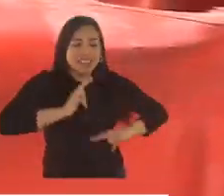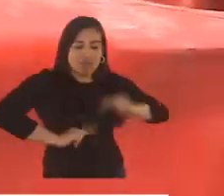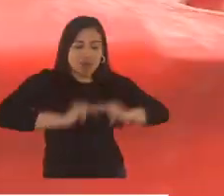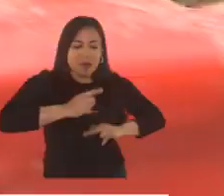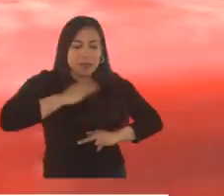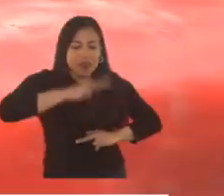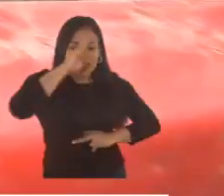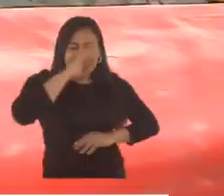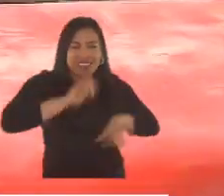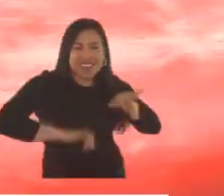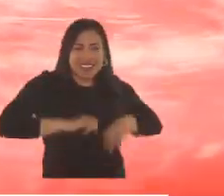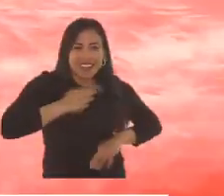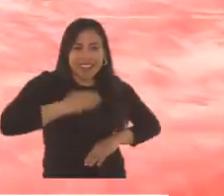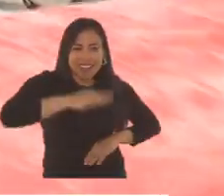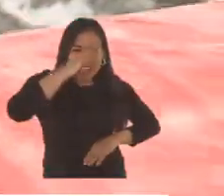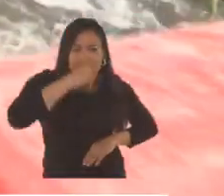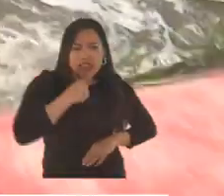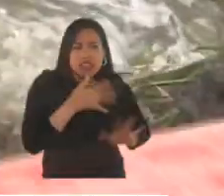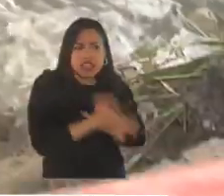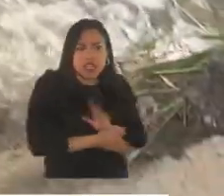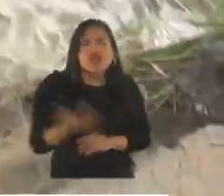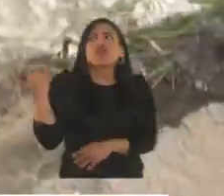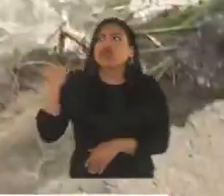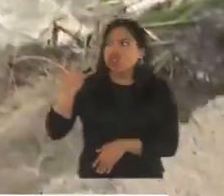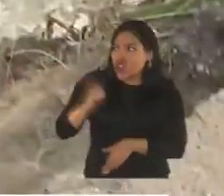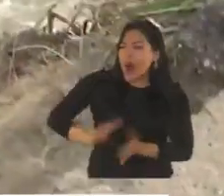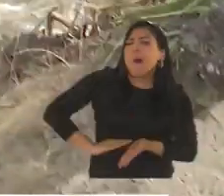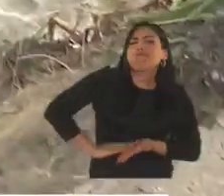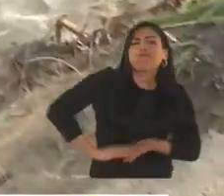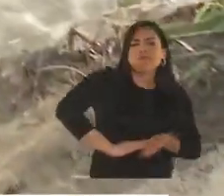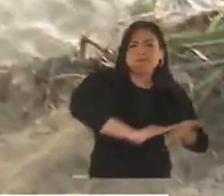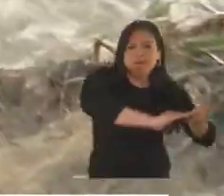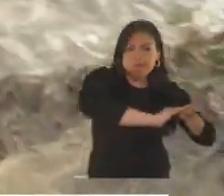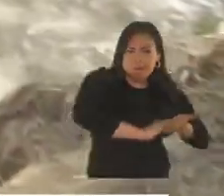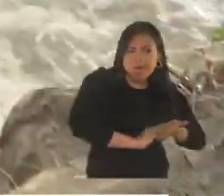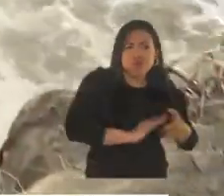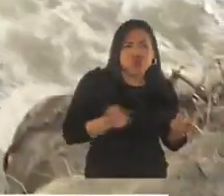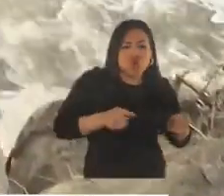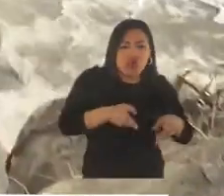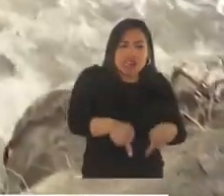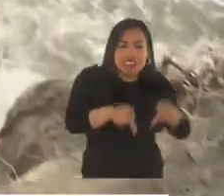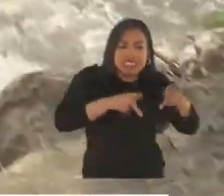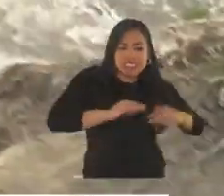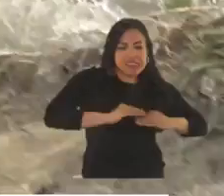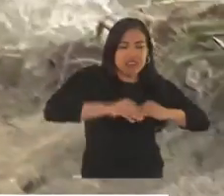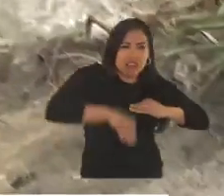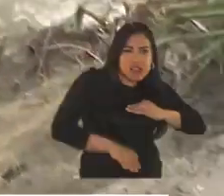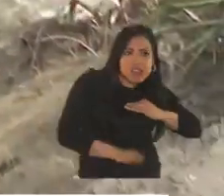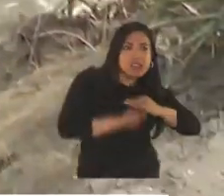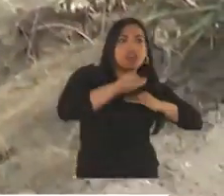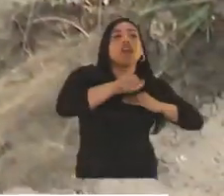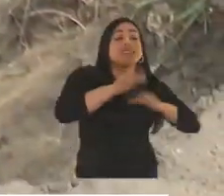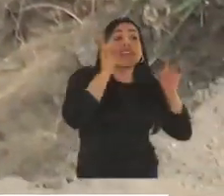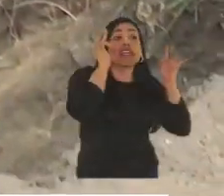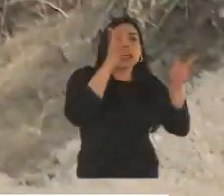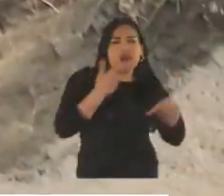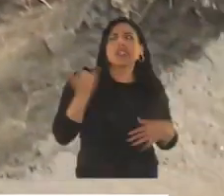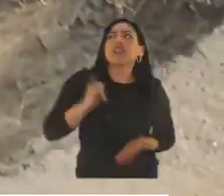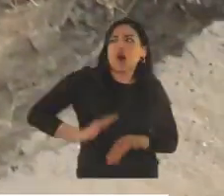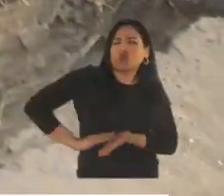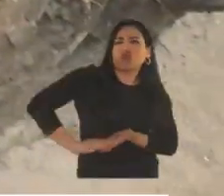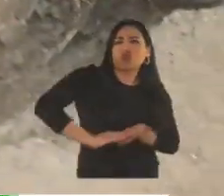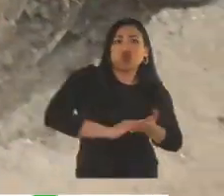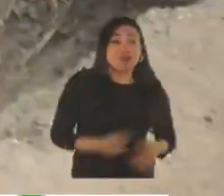de Medellín es que ya estaban trabajando en esta zona justamente para estabilizar el terreno y poder tapar este gigantesco hueco